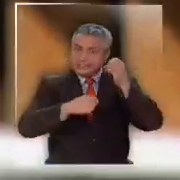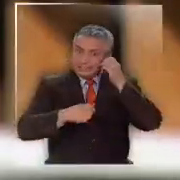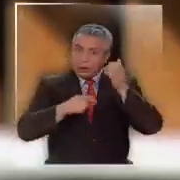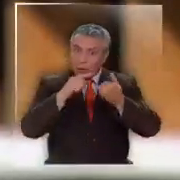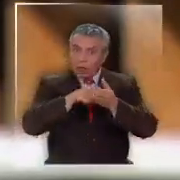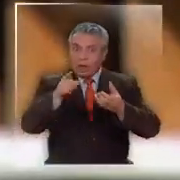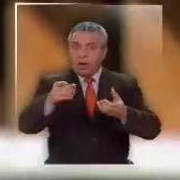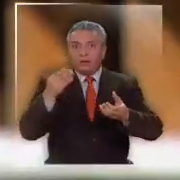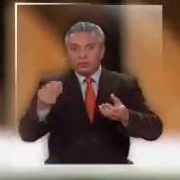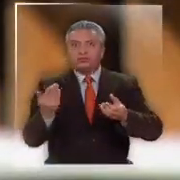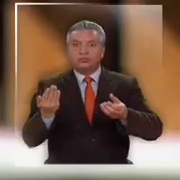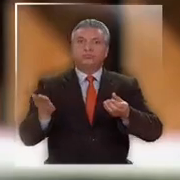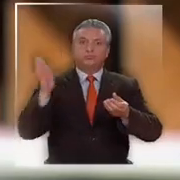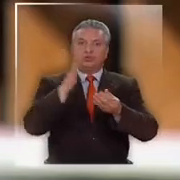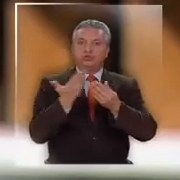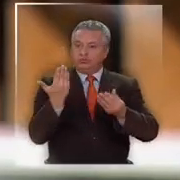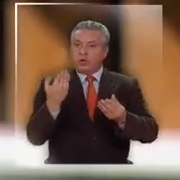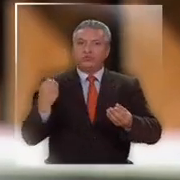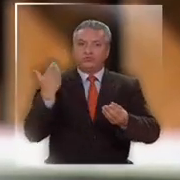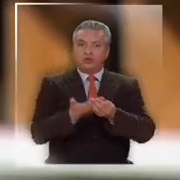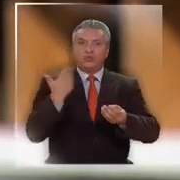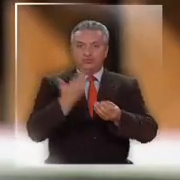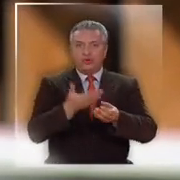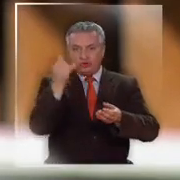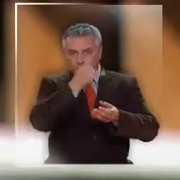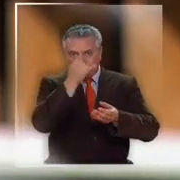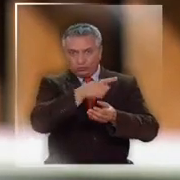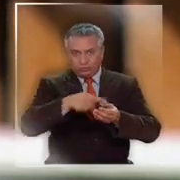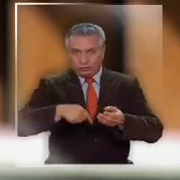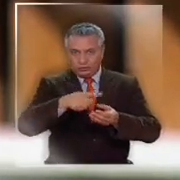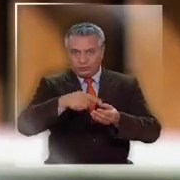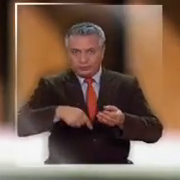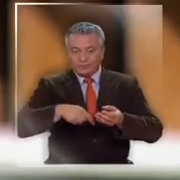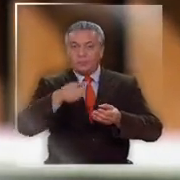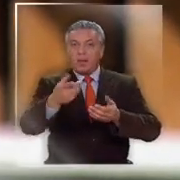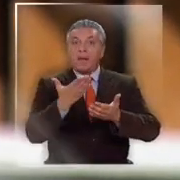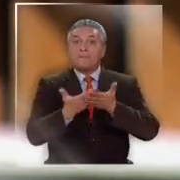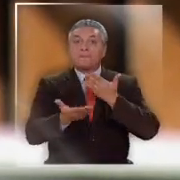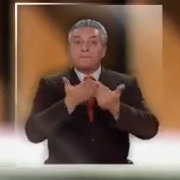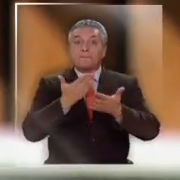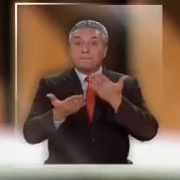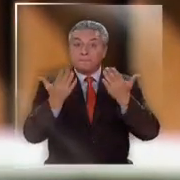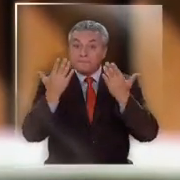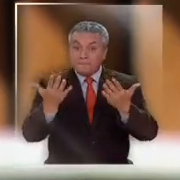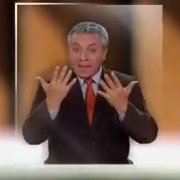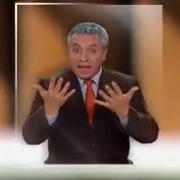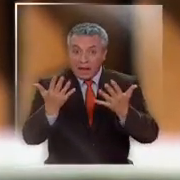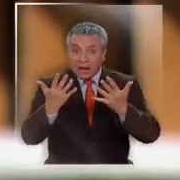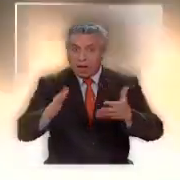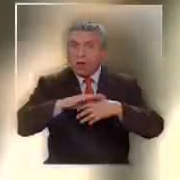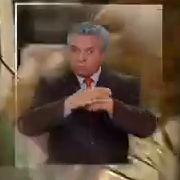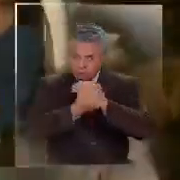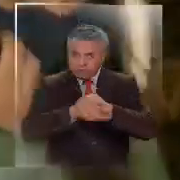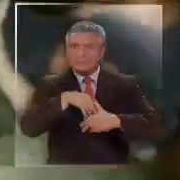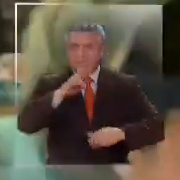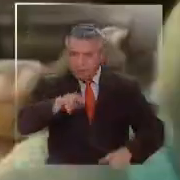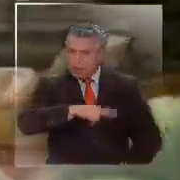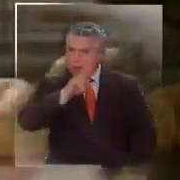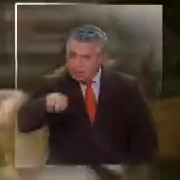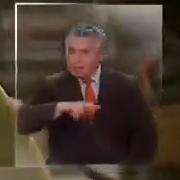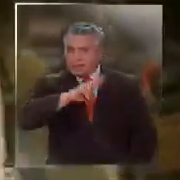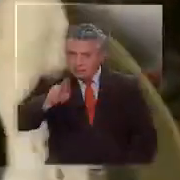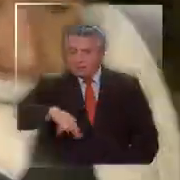le pasaste en su superficie. Segundo, el lavado de manos tiene que ser todas las veces que sea necesario a lo largo del día.